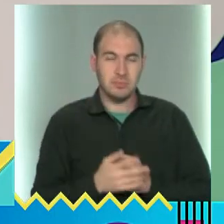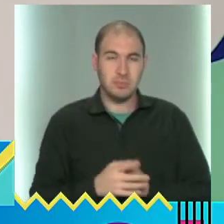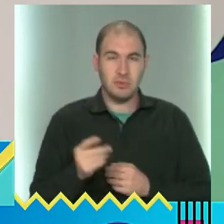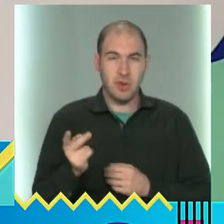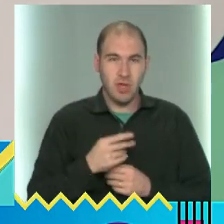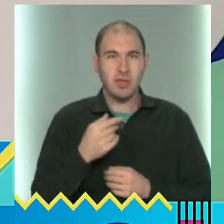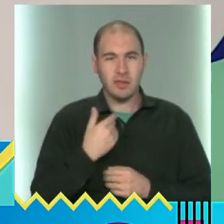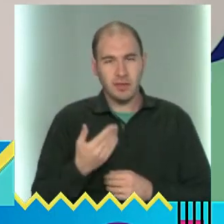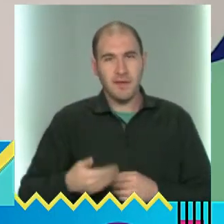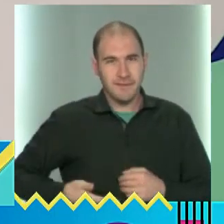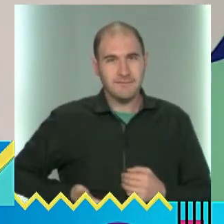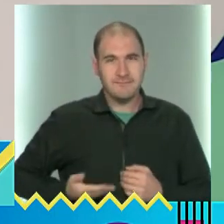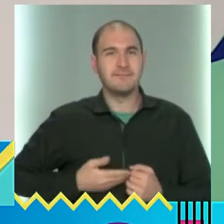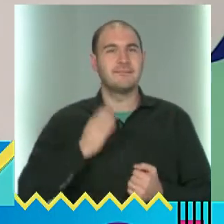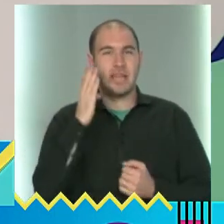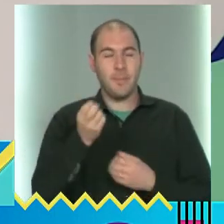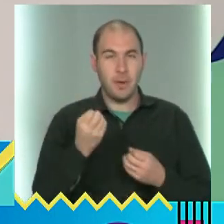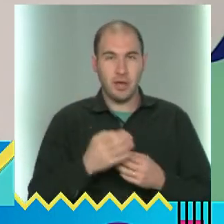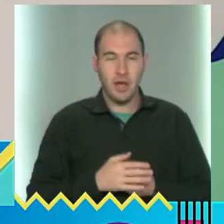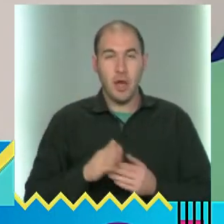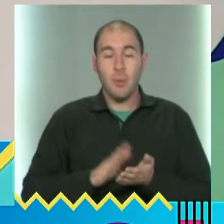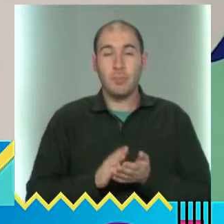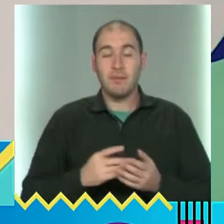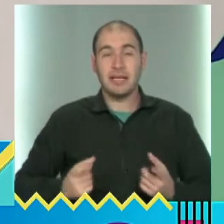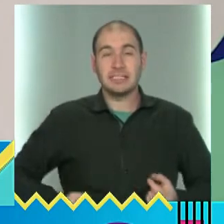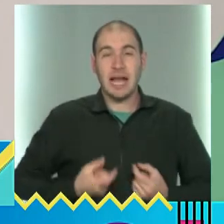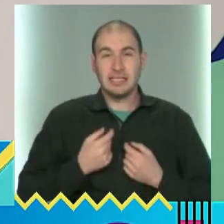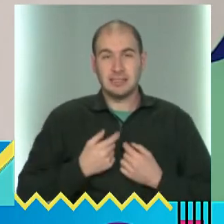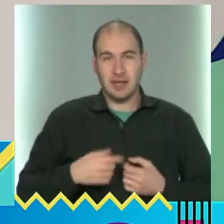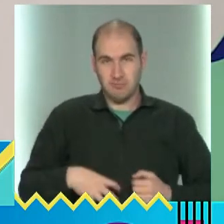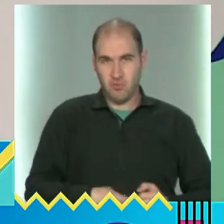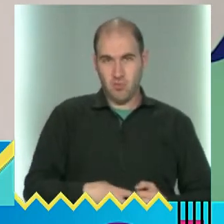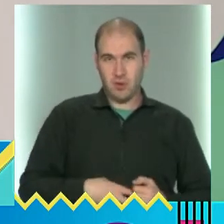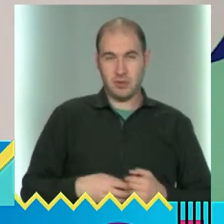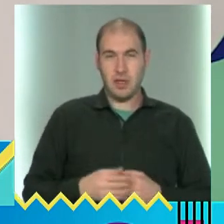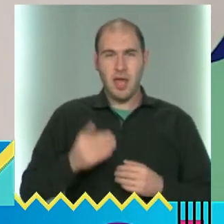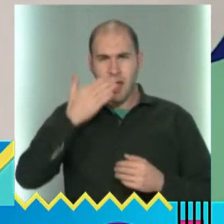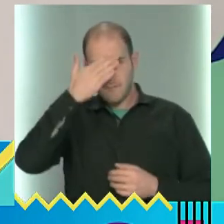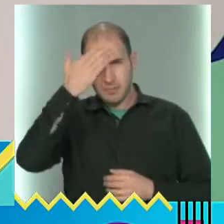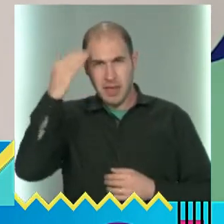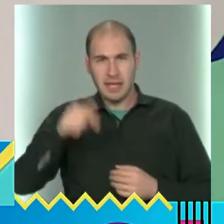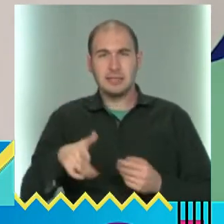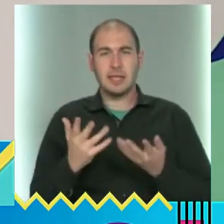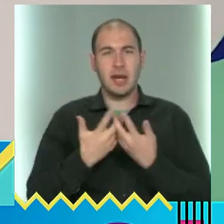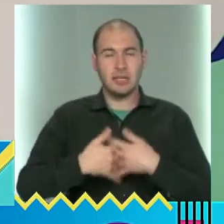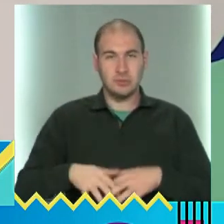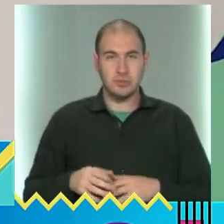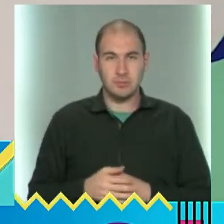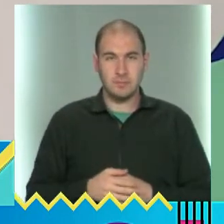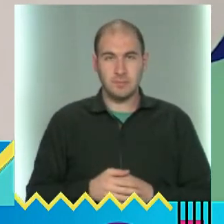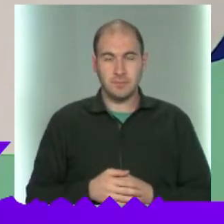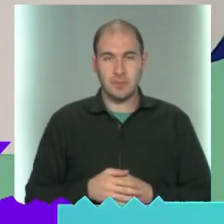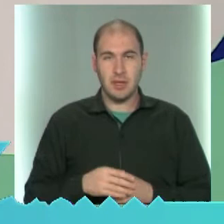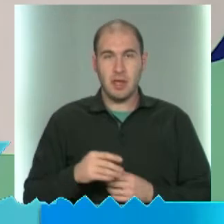que nosotros fuéramos porque fuimos con muestras de cáncer de cuello uterino y esa enfermedad está muy relacionada con los